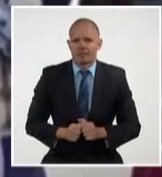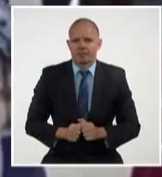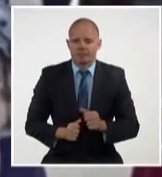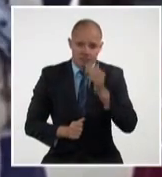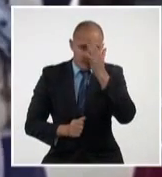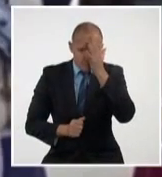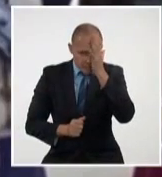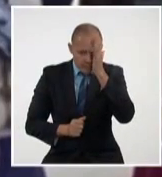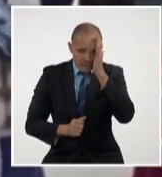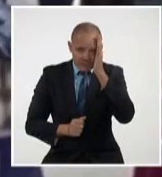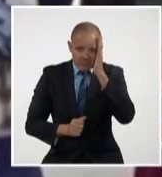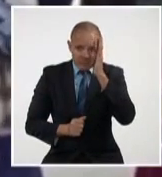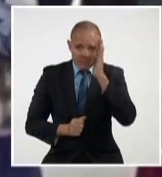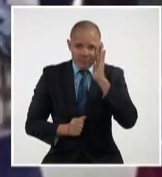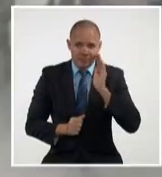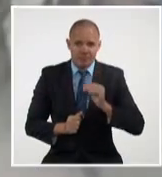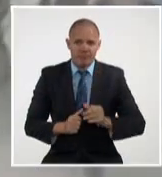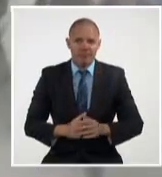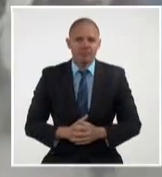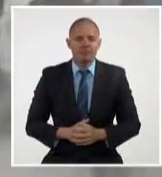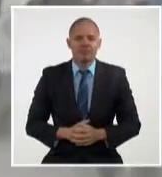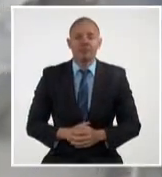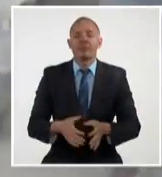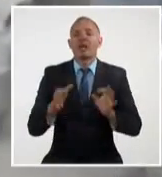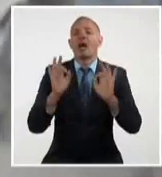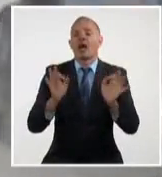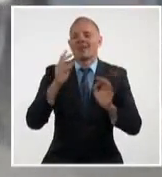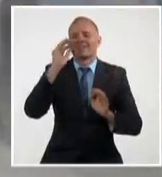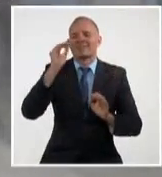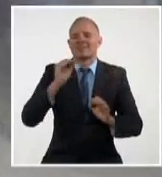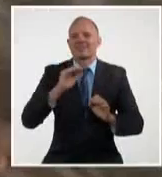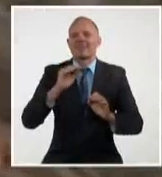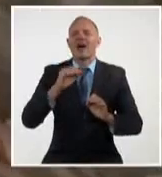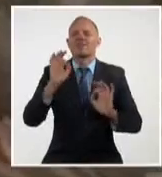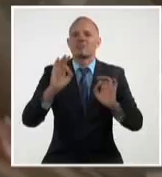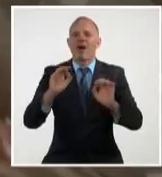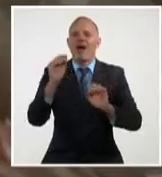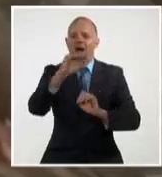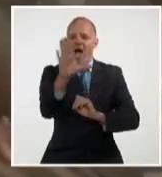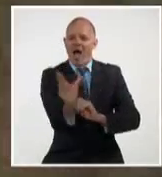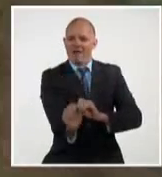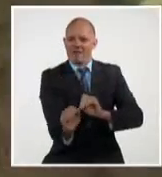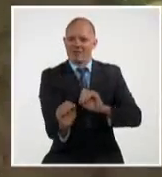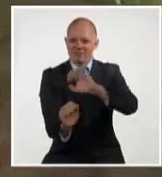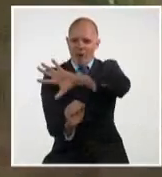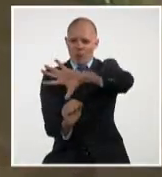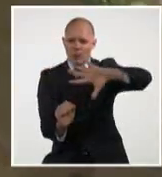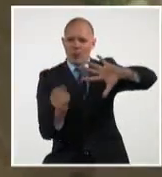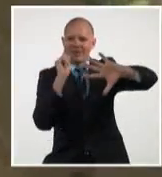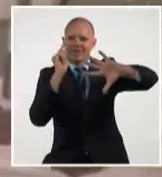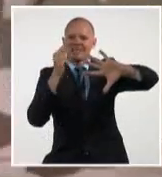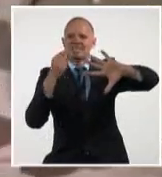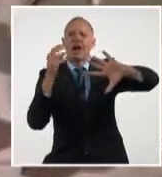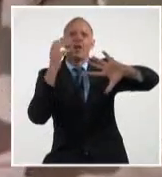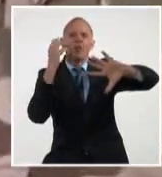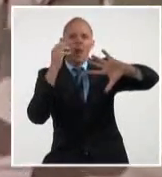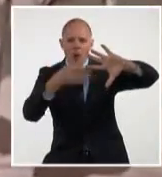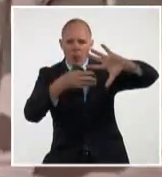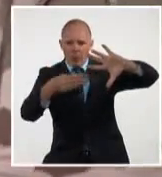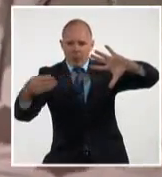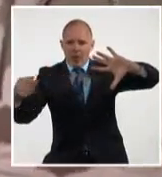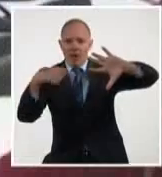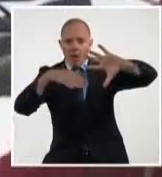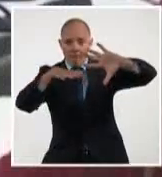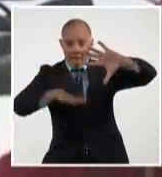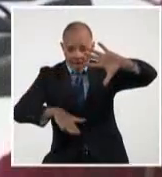Particularmente varios países de la región del Sahel, que separa el desierto del Sahara de la sabana africana, en el